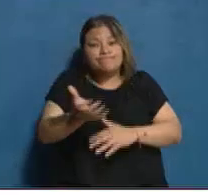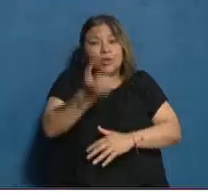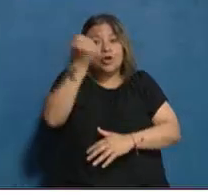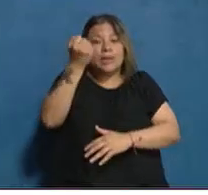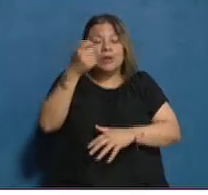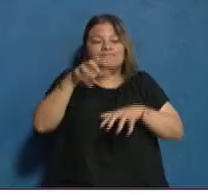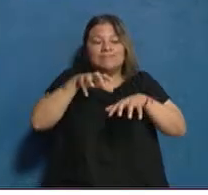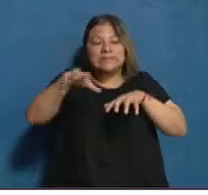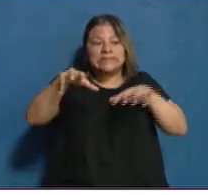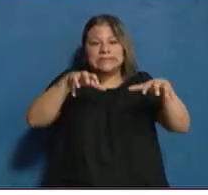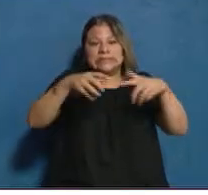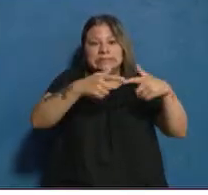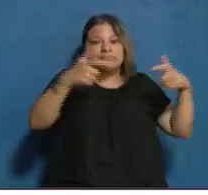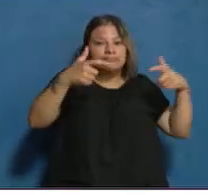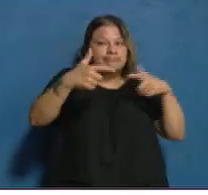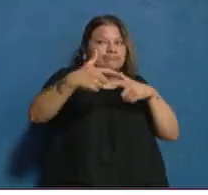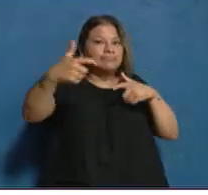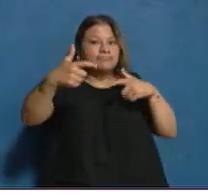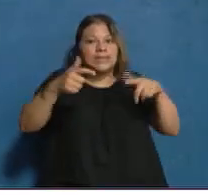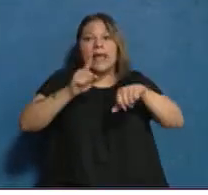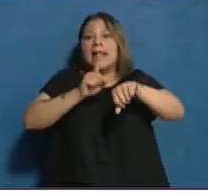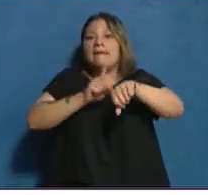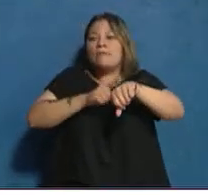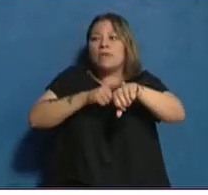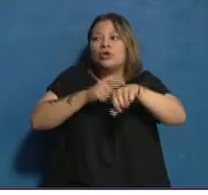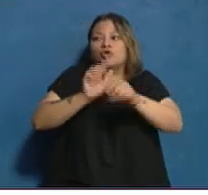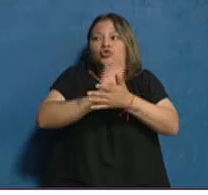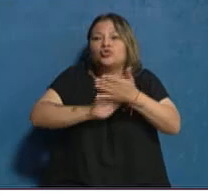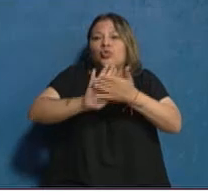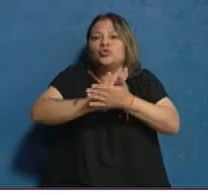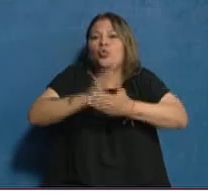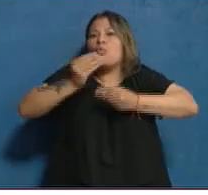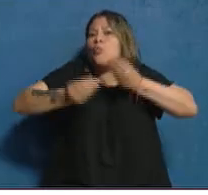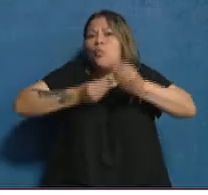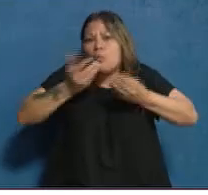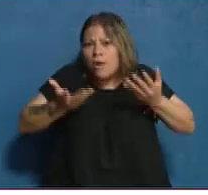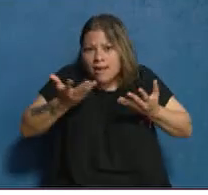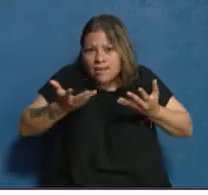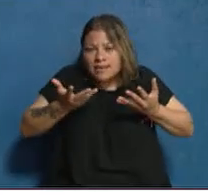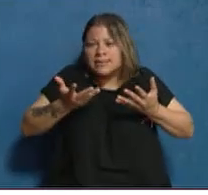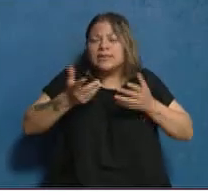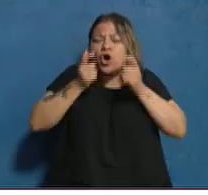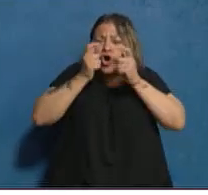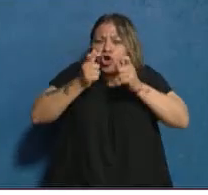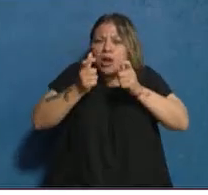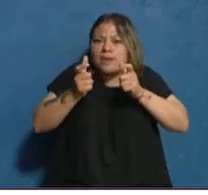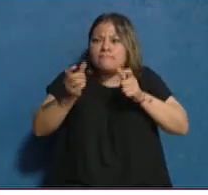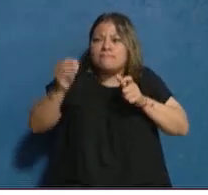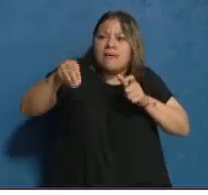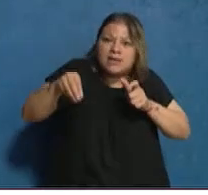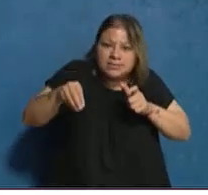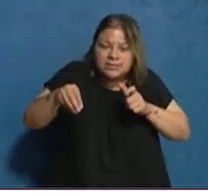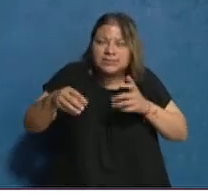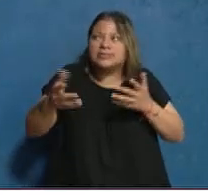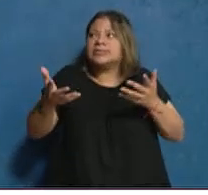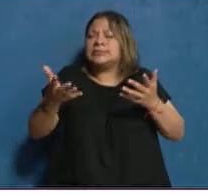sectores difieren a la hora de hablar de cuál es esa solución. Aumentar los controles, ser